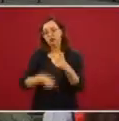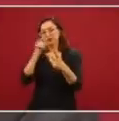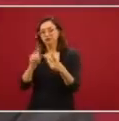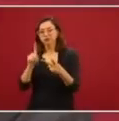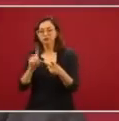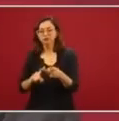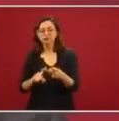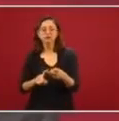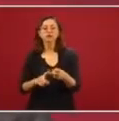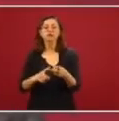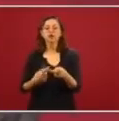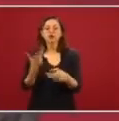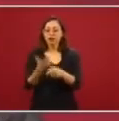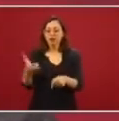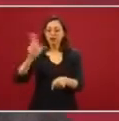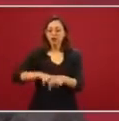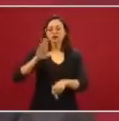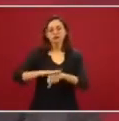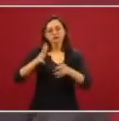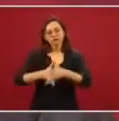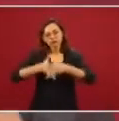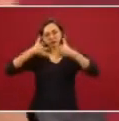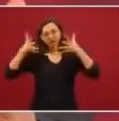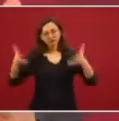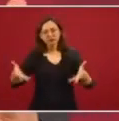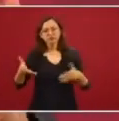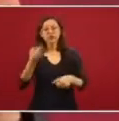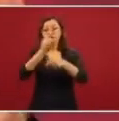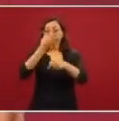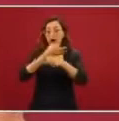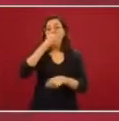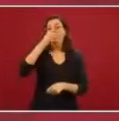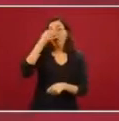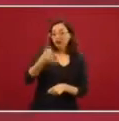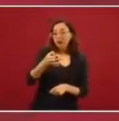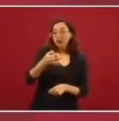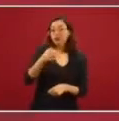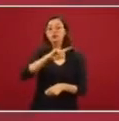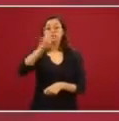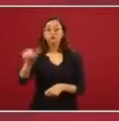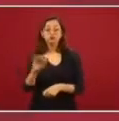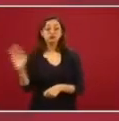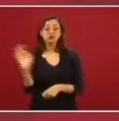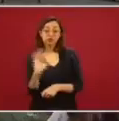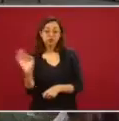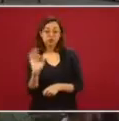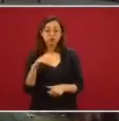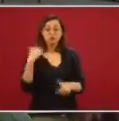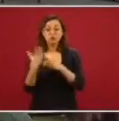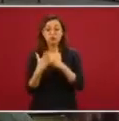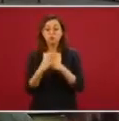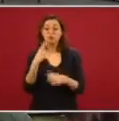expansión de capacidad hospitalaria en este caso y lo digo de una vez para que cuando lleguemos a usarlo si es que lo necesitamos